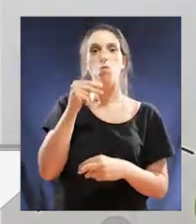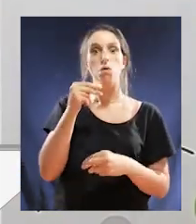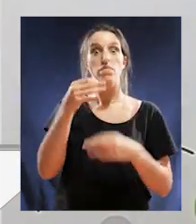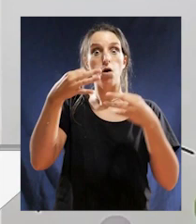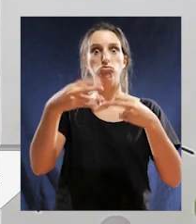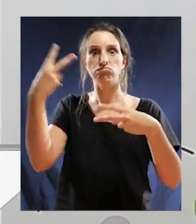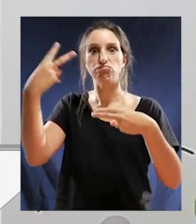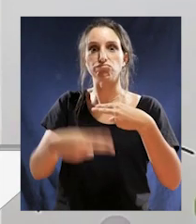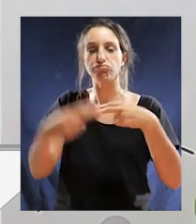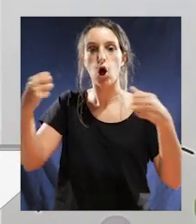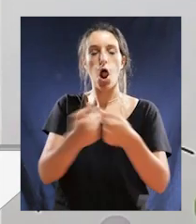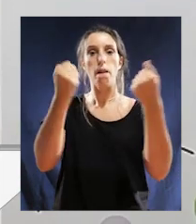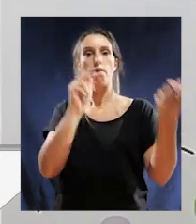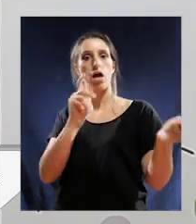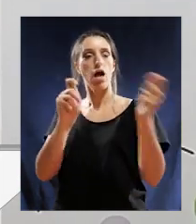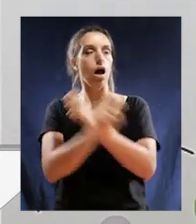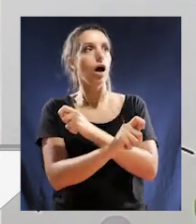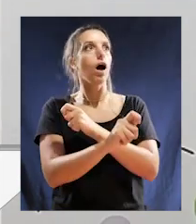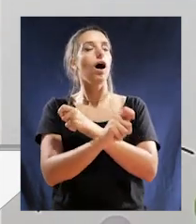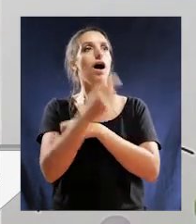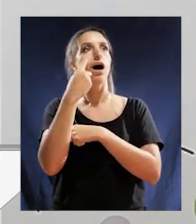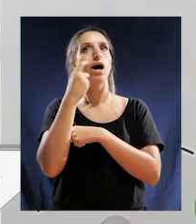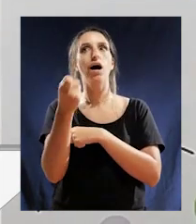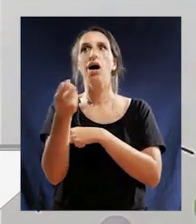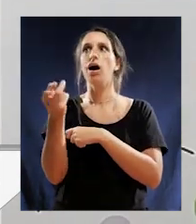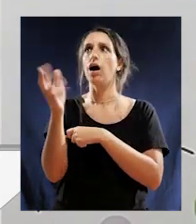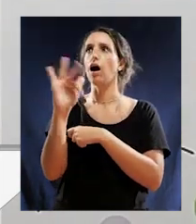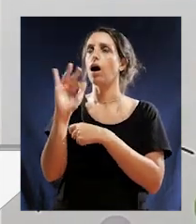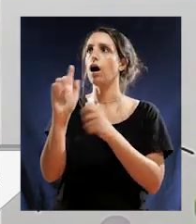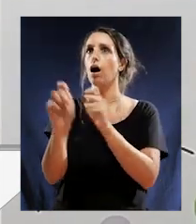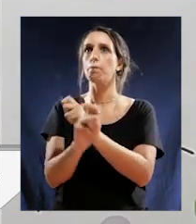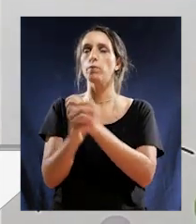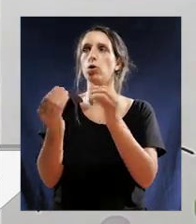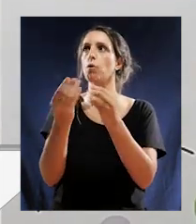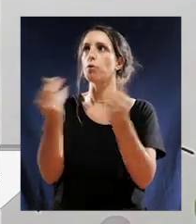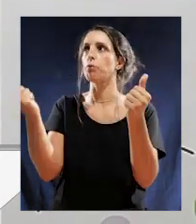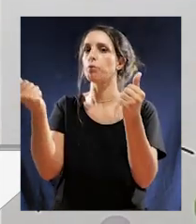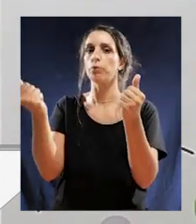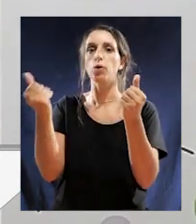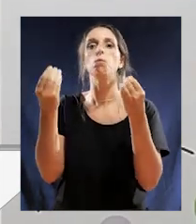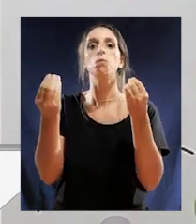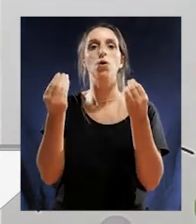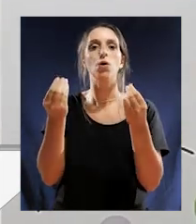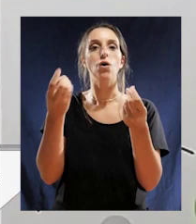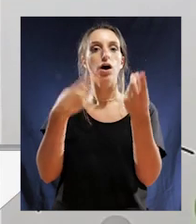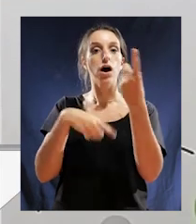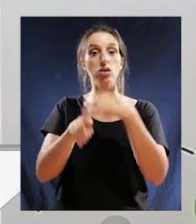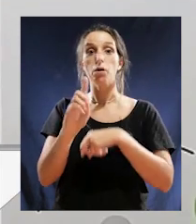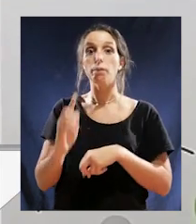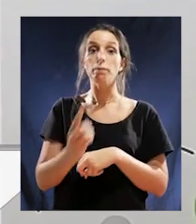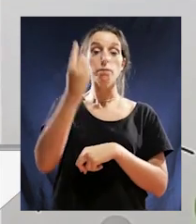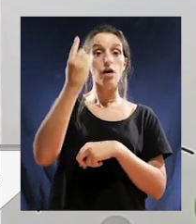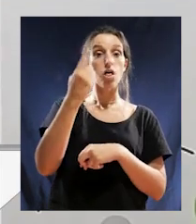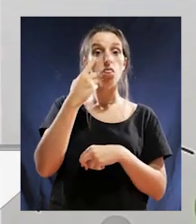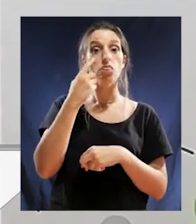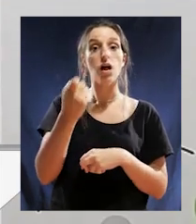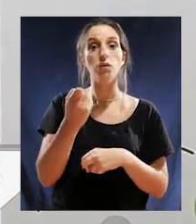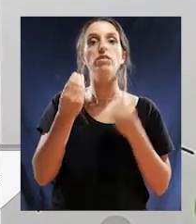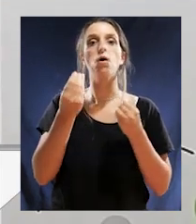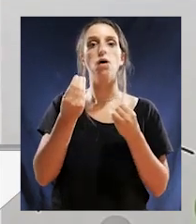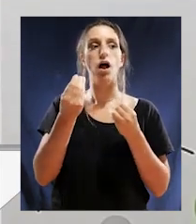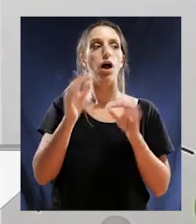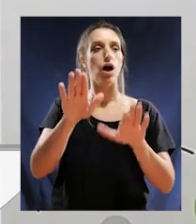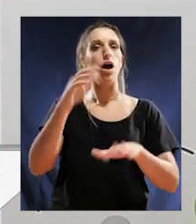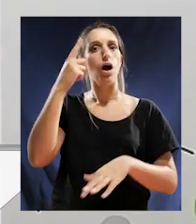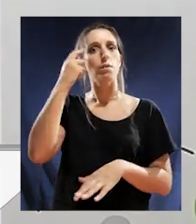interrumpe entonces cuando cuando se dan estos cambios abruptos de la vida cotidiana lo primero que uno registra es una